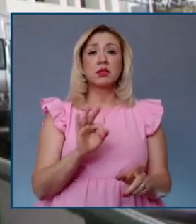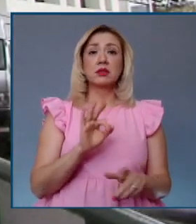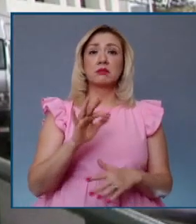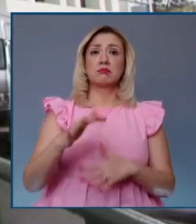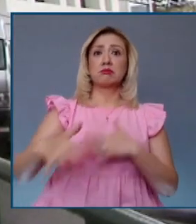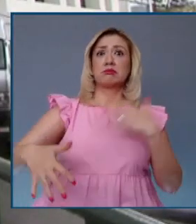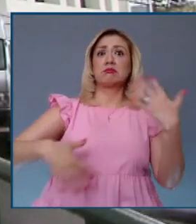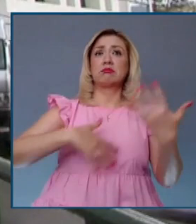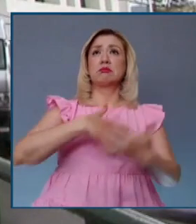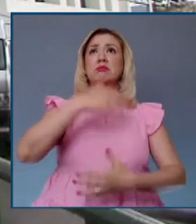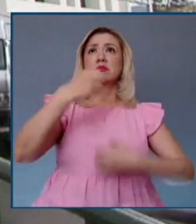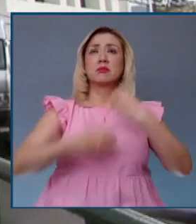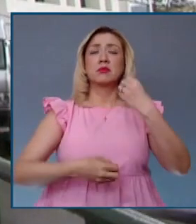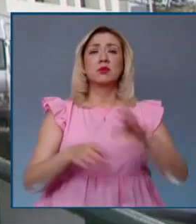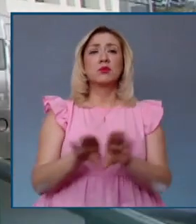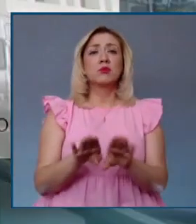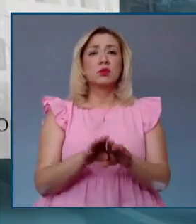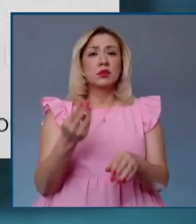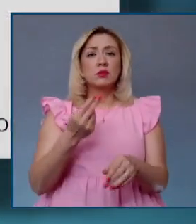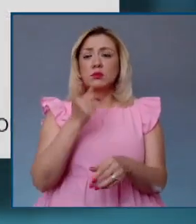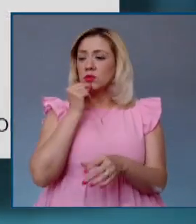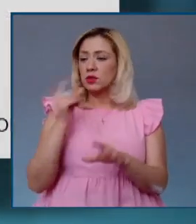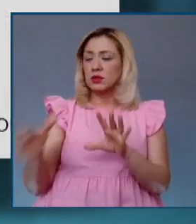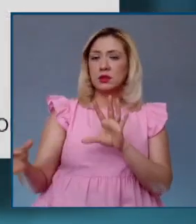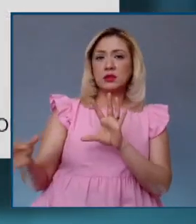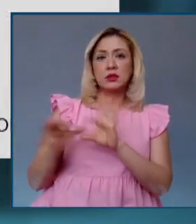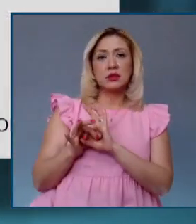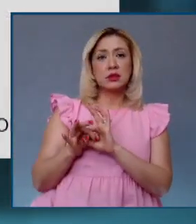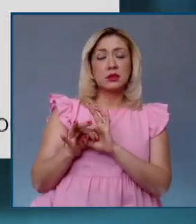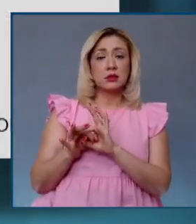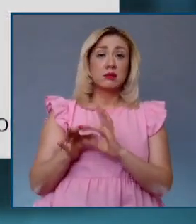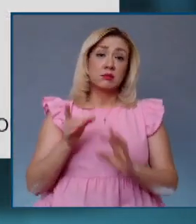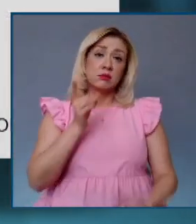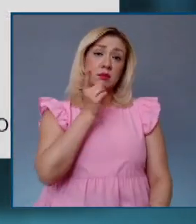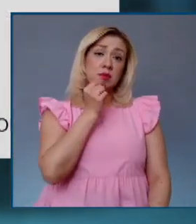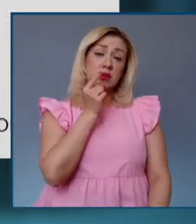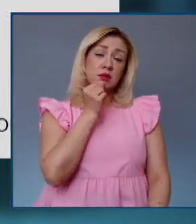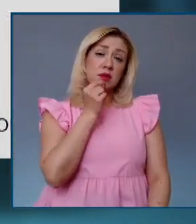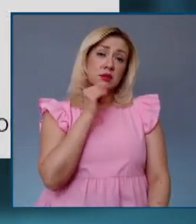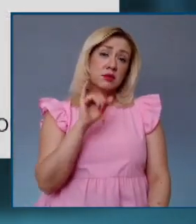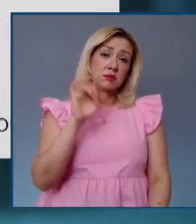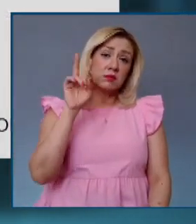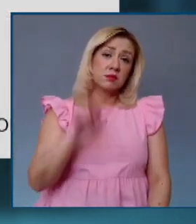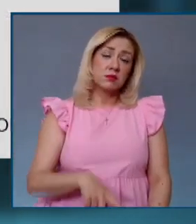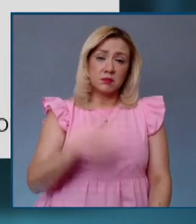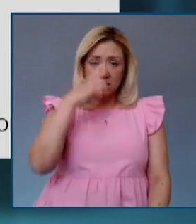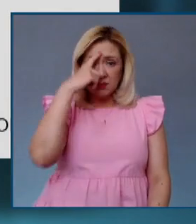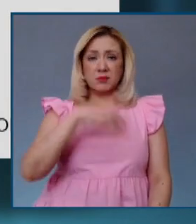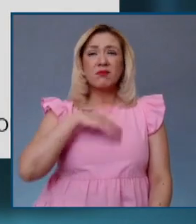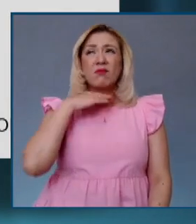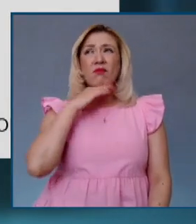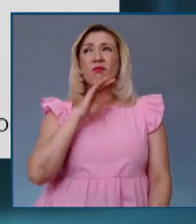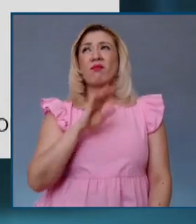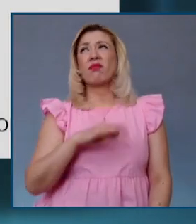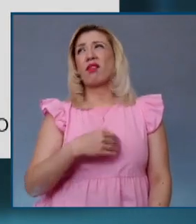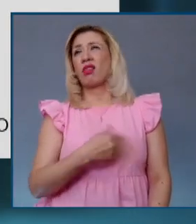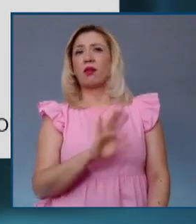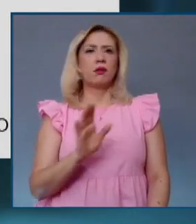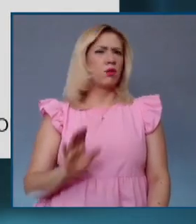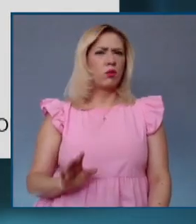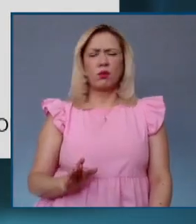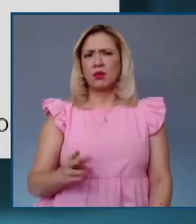país. Señaló que la Fiscalía juega un papel fundamental en la lucha contra la impunidad, el acceso a la justicia y la preservación